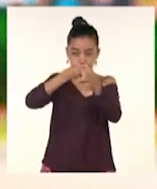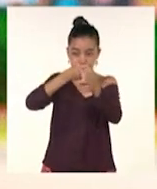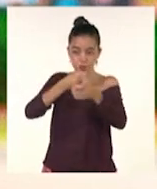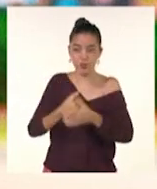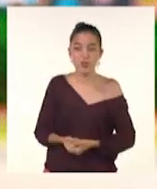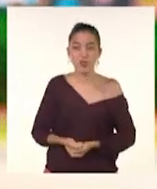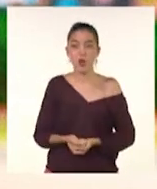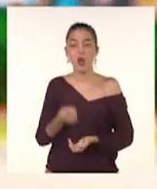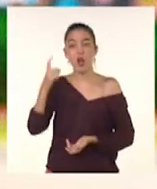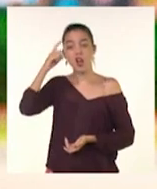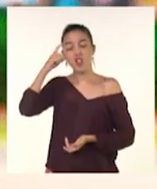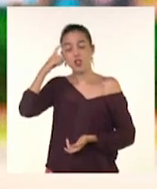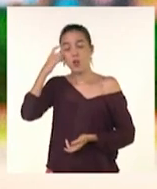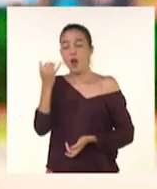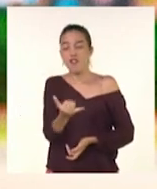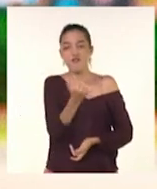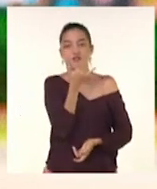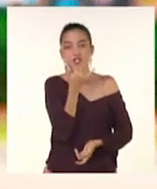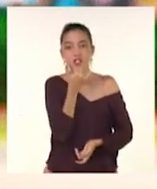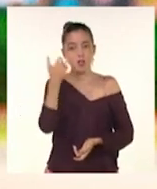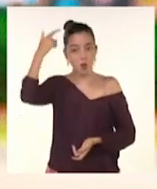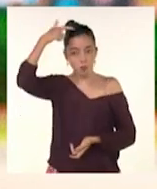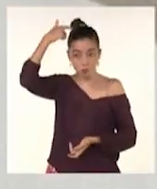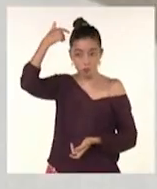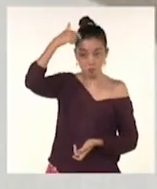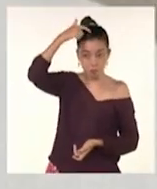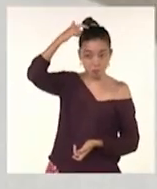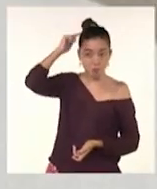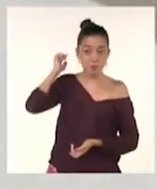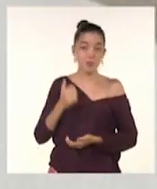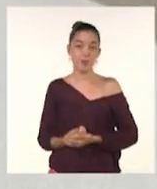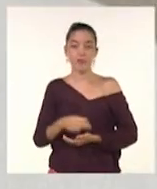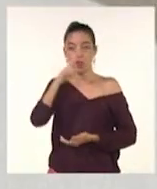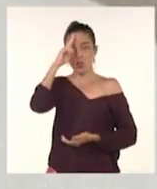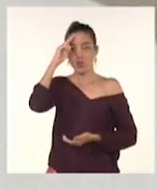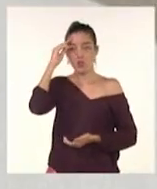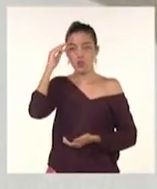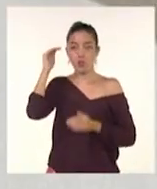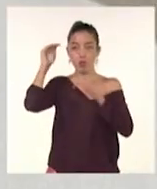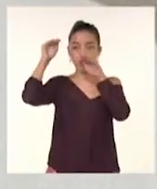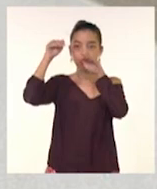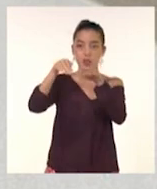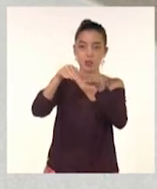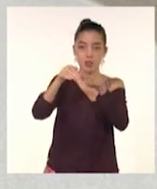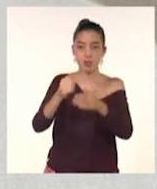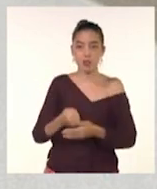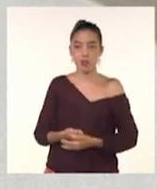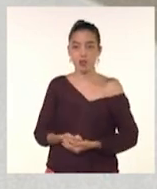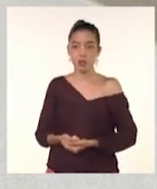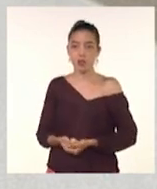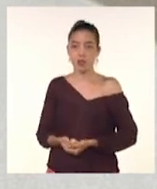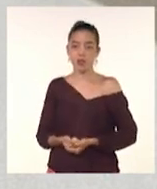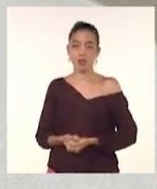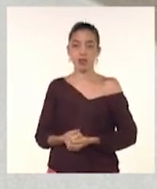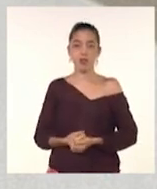lesiones en el cerebro y condujo a varios días de hospitalización. Las instituciones cubanas dieron seguimiento permanente a su estado de salud